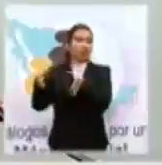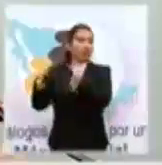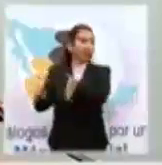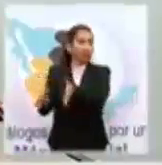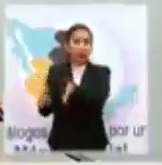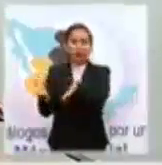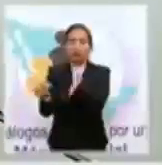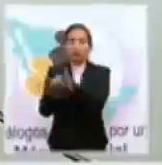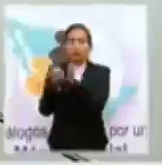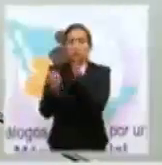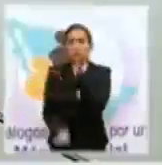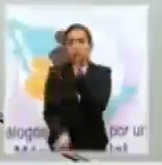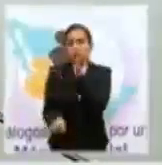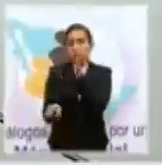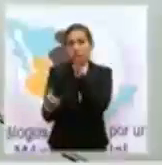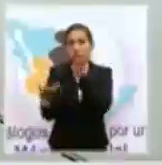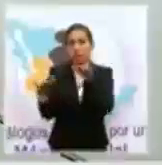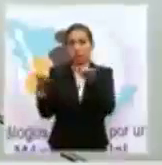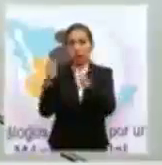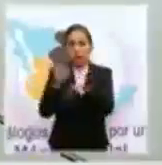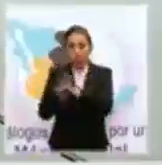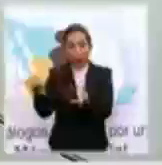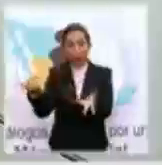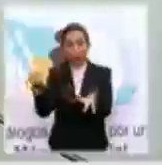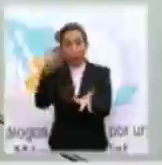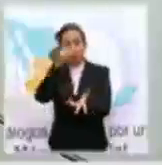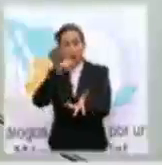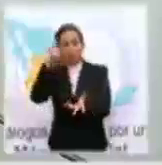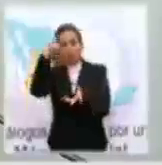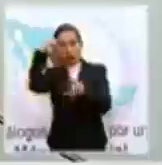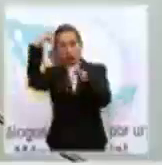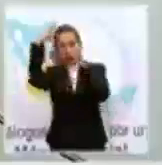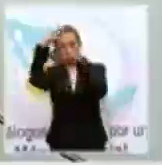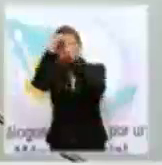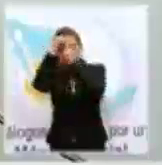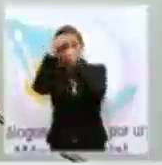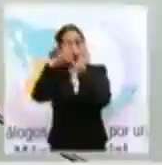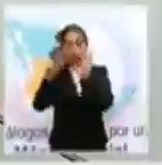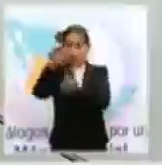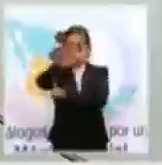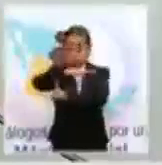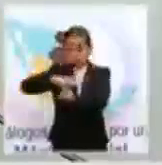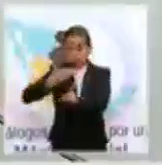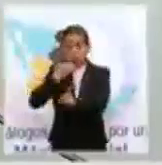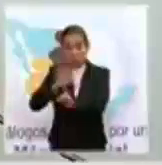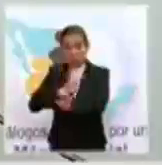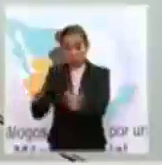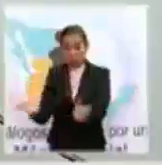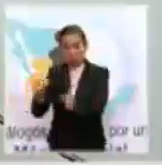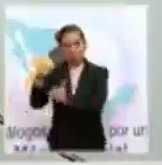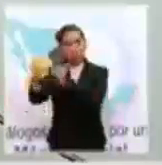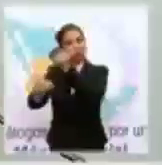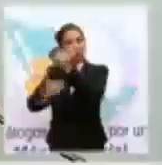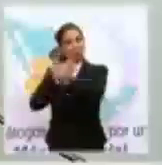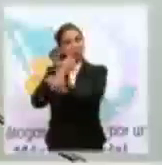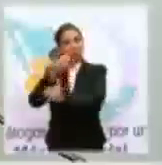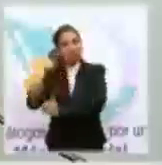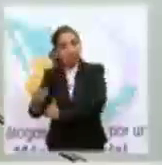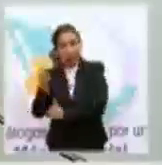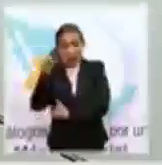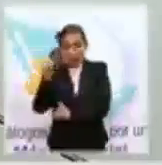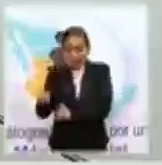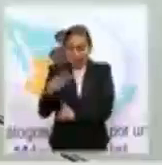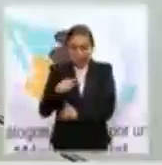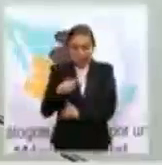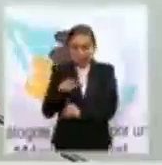hacia, digamos, mejor manejo de lenguajes abstractos y en un entorno favorable los podrá desarrollar mejor. Y esa misma persona